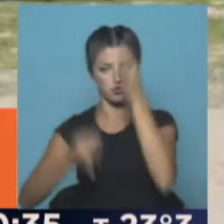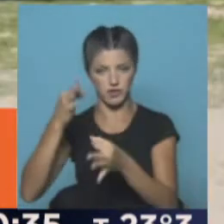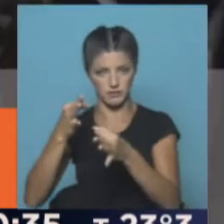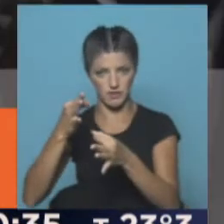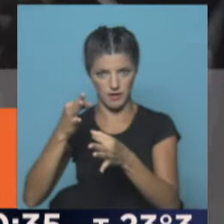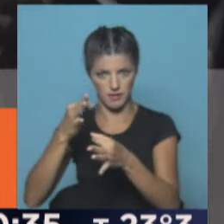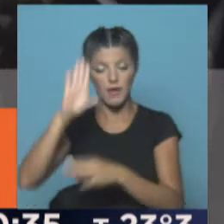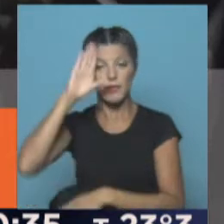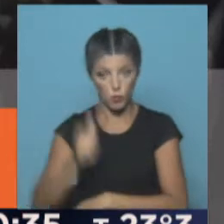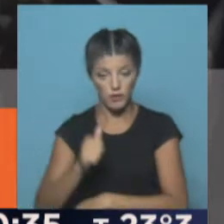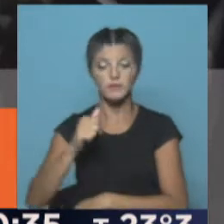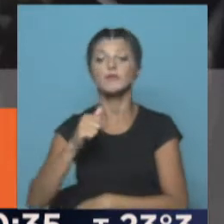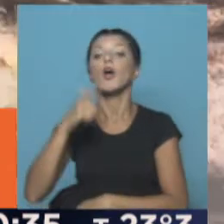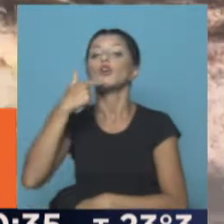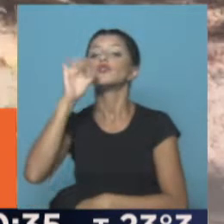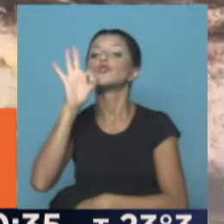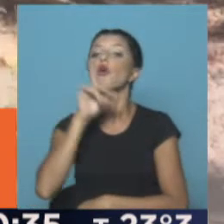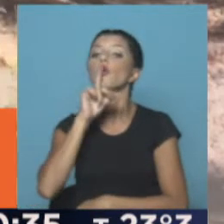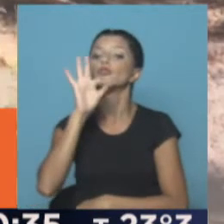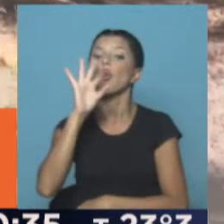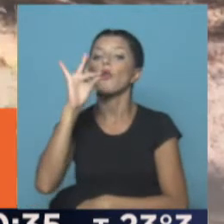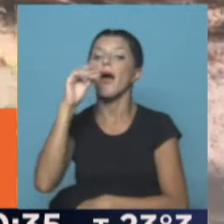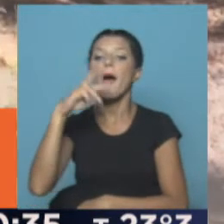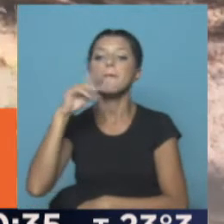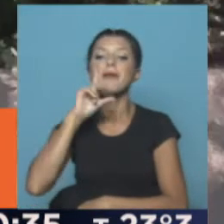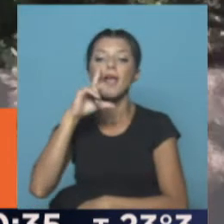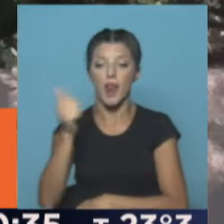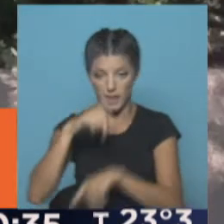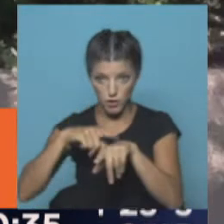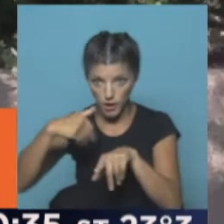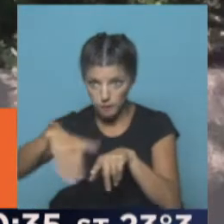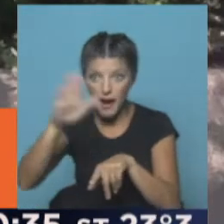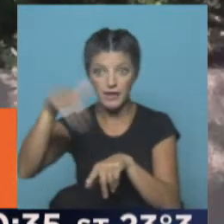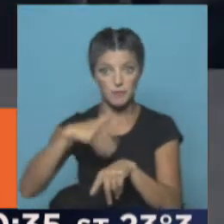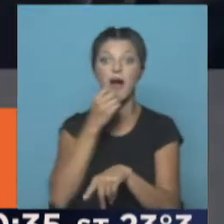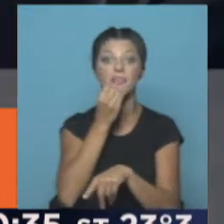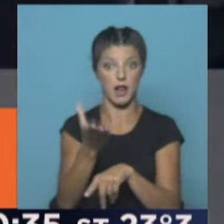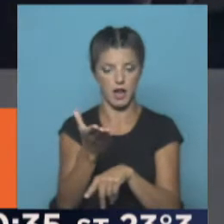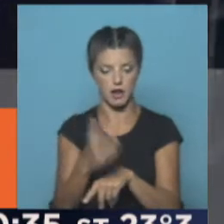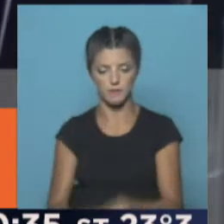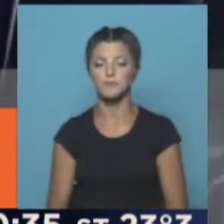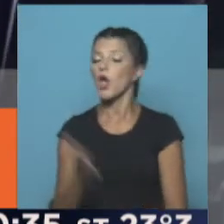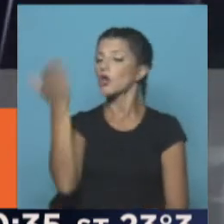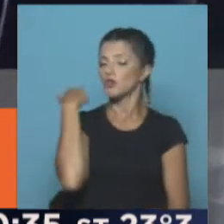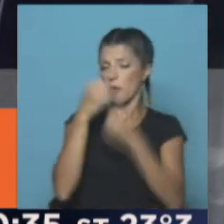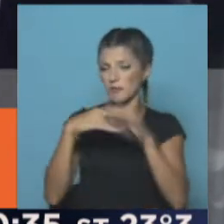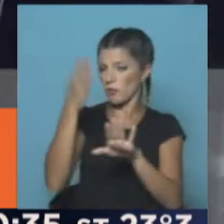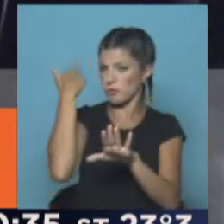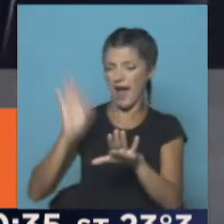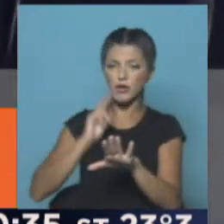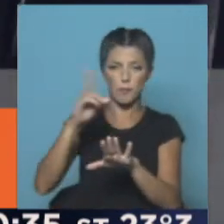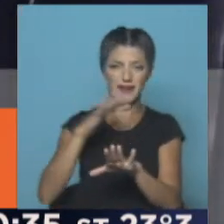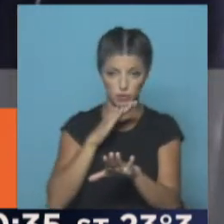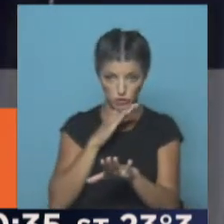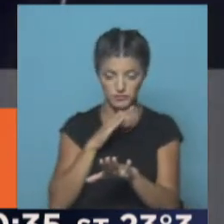de Corrientes, Carlos Soto Dávila, quien volverá a ser indagado en las próximas horas. Todo se había iniciado en 2014 a raíz de una denuncia por el delito